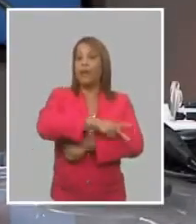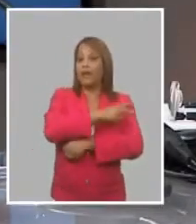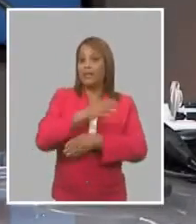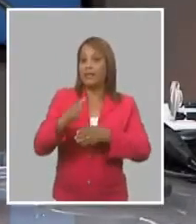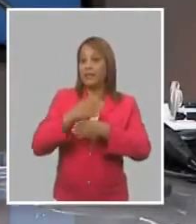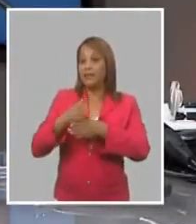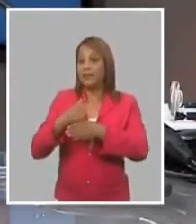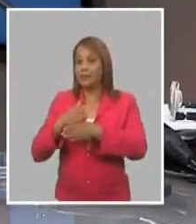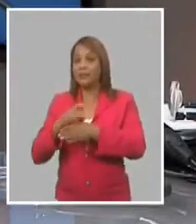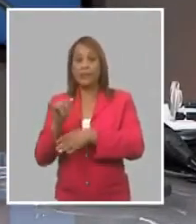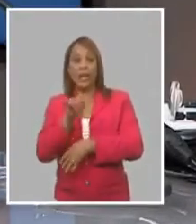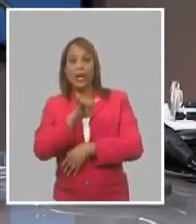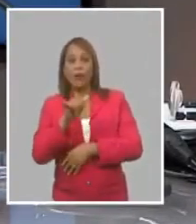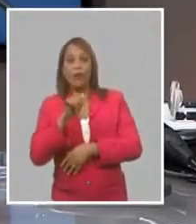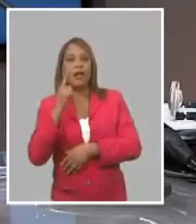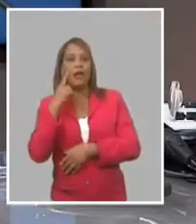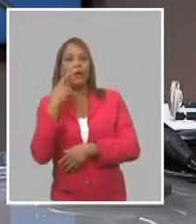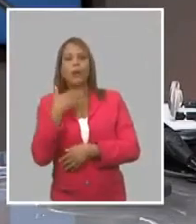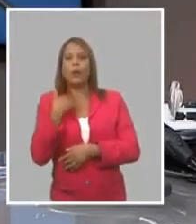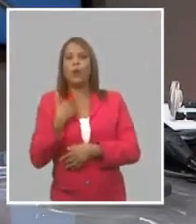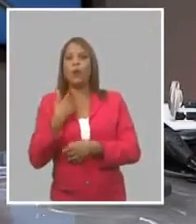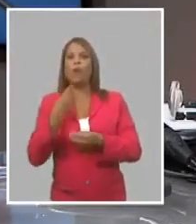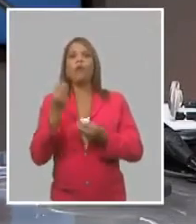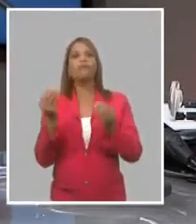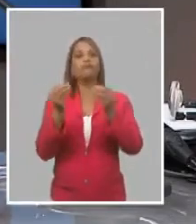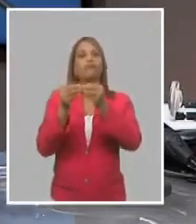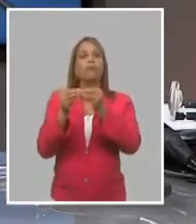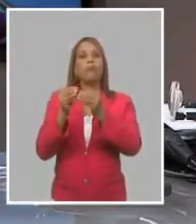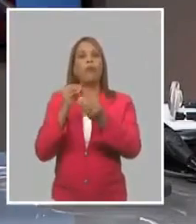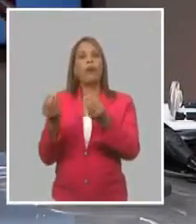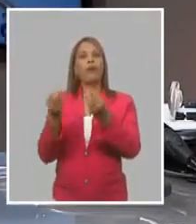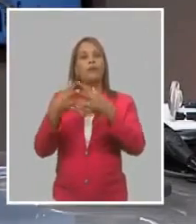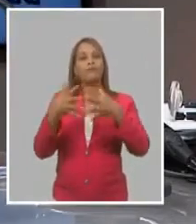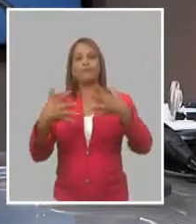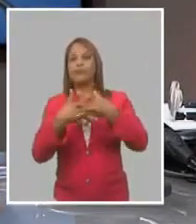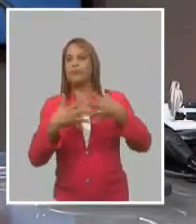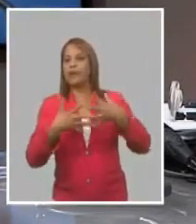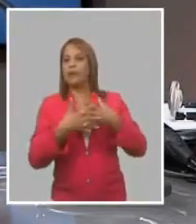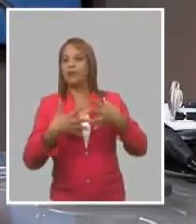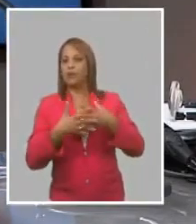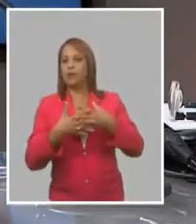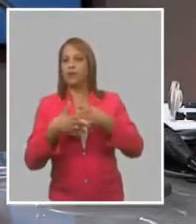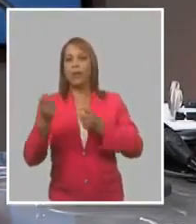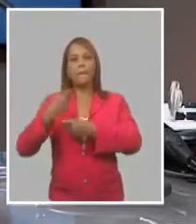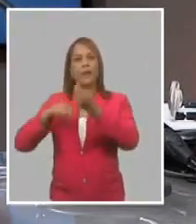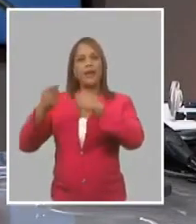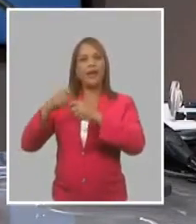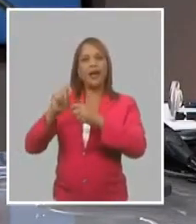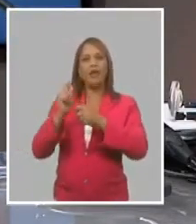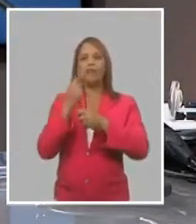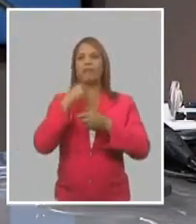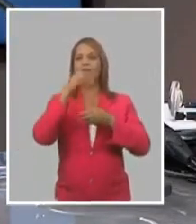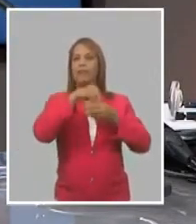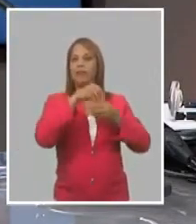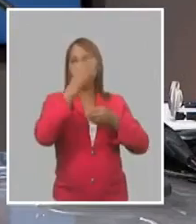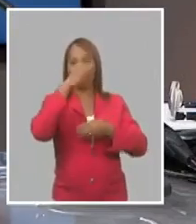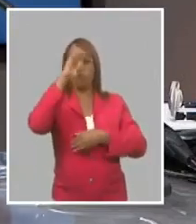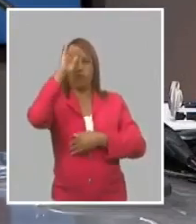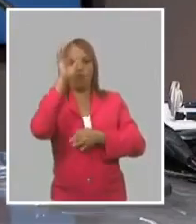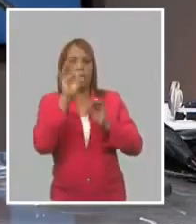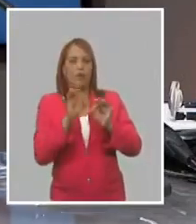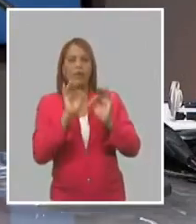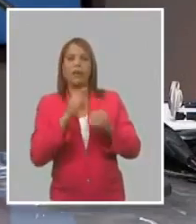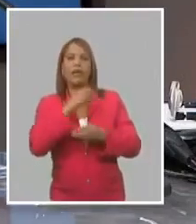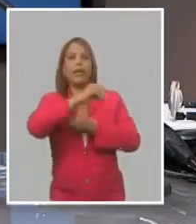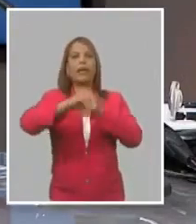cambio a los precios, al tipo de cambio del mercado. Casi nadie ha intentado llevar los tipos de cambio del